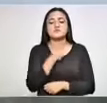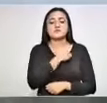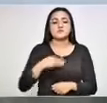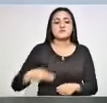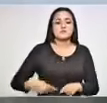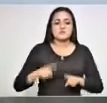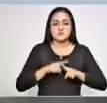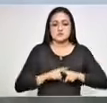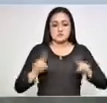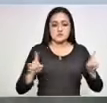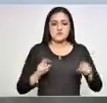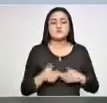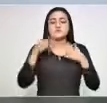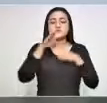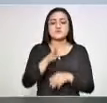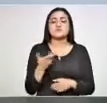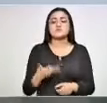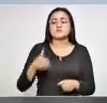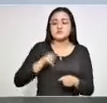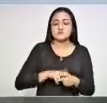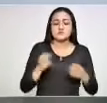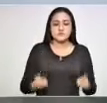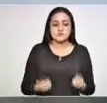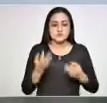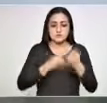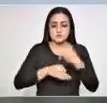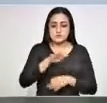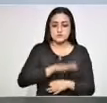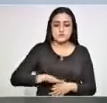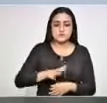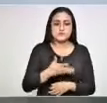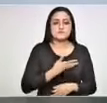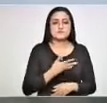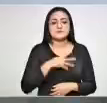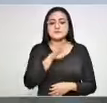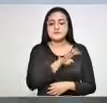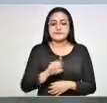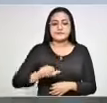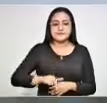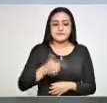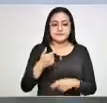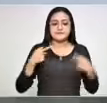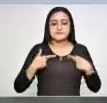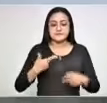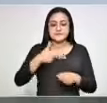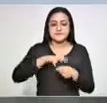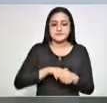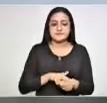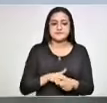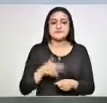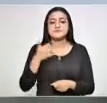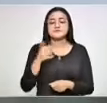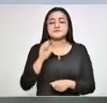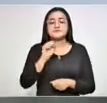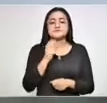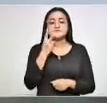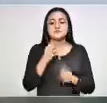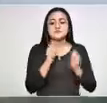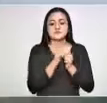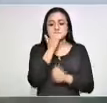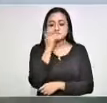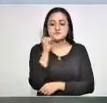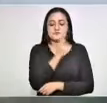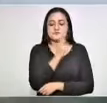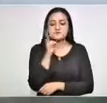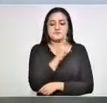43 municipios. En lo que respecta a la hospitalización en todo el sector, tenemos 412 pacientes hospitalizados, 62 de